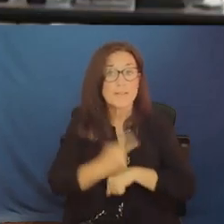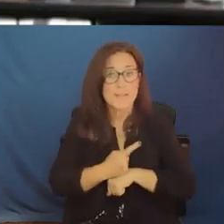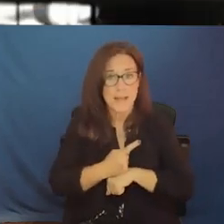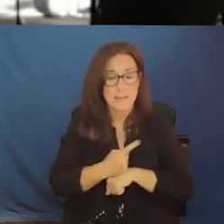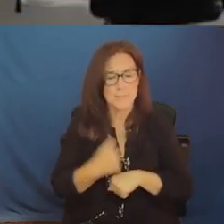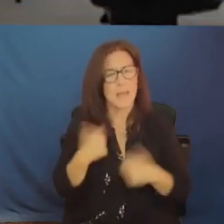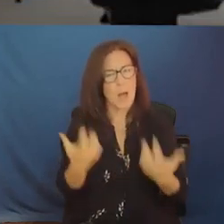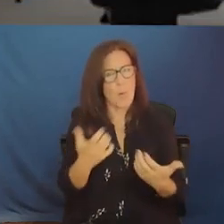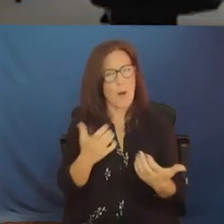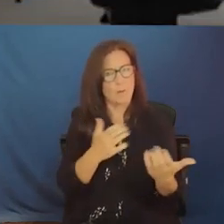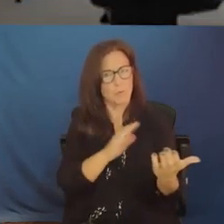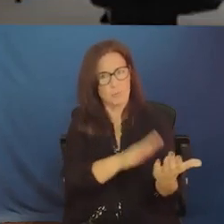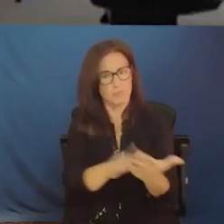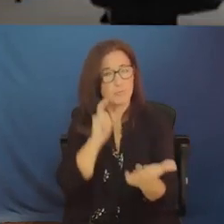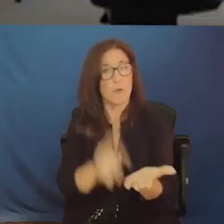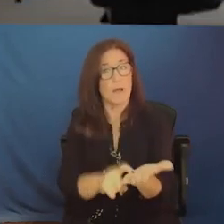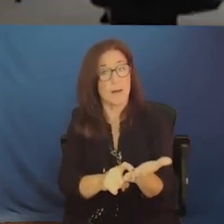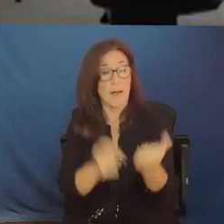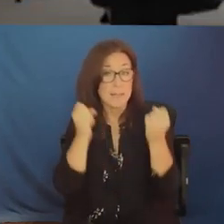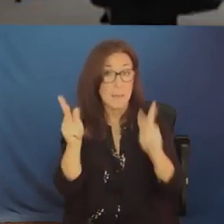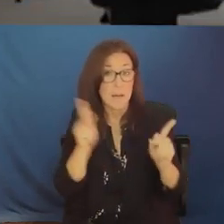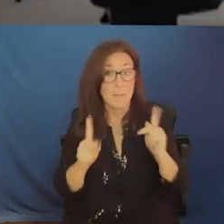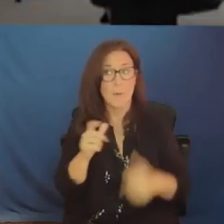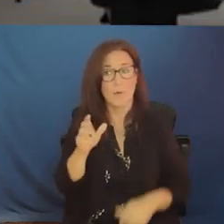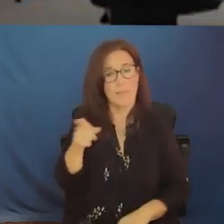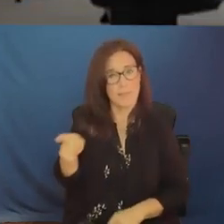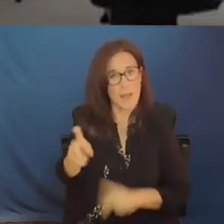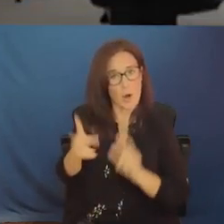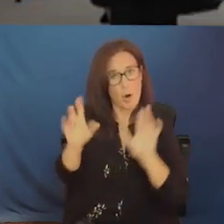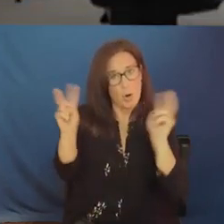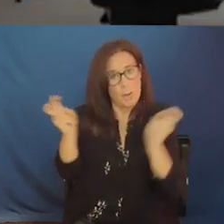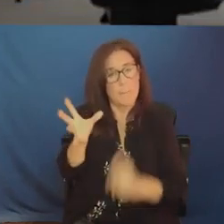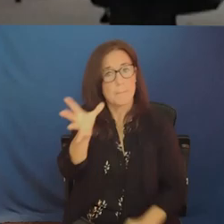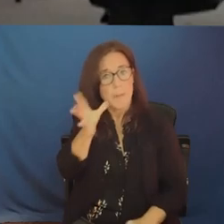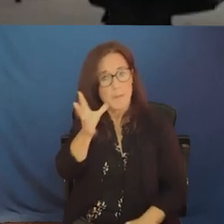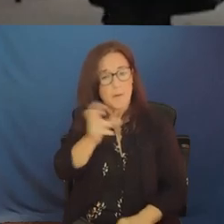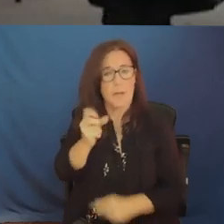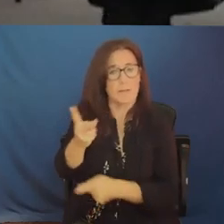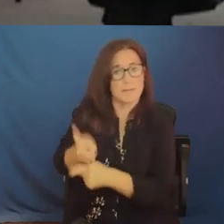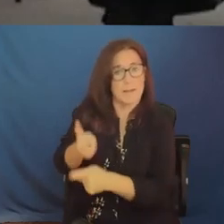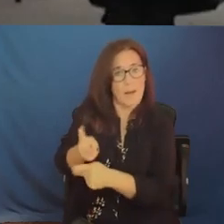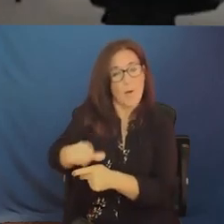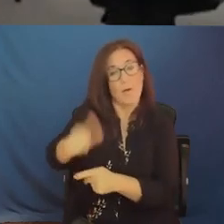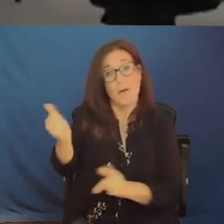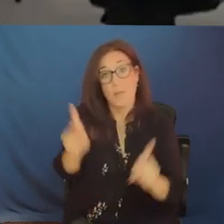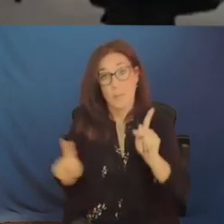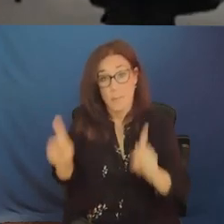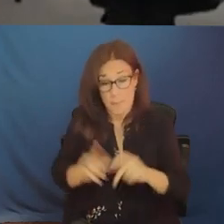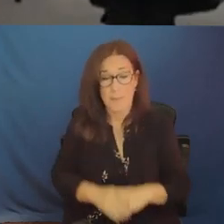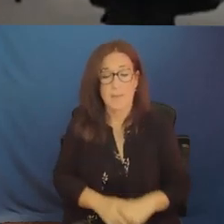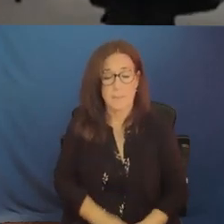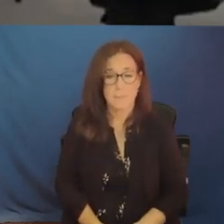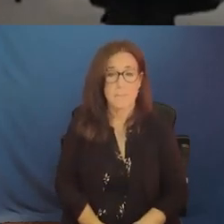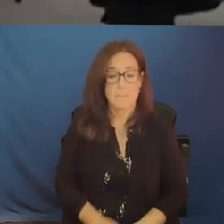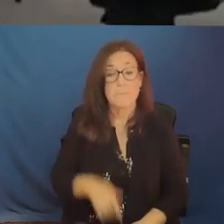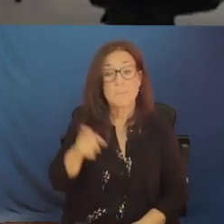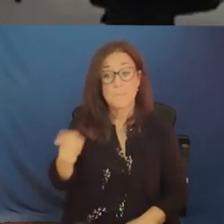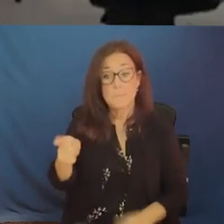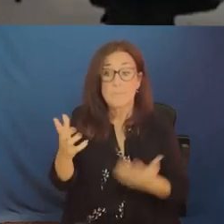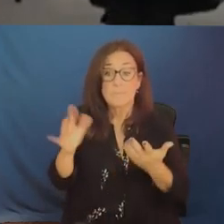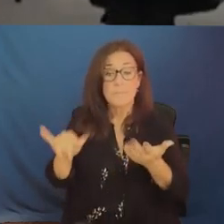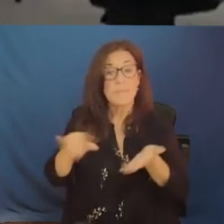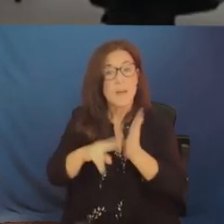reconocer que hay tantas personas quienes son madres y nutren a otros y quiero honrar a todas estas personas quienes asumen este papel